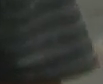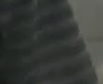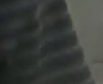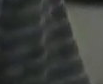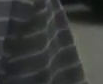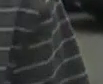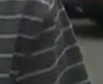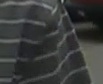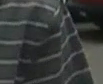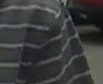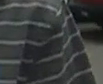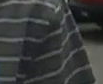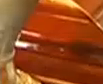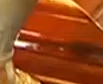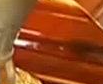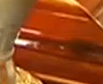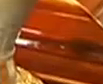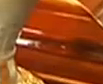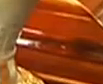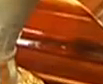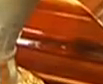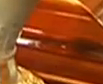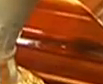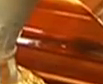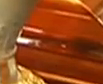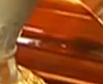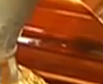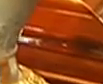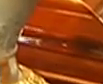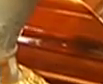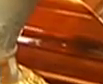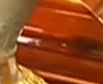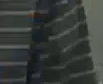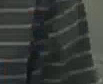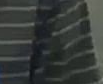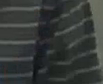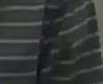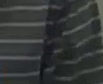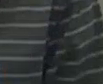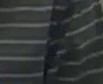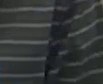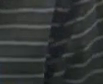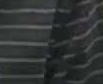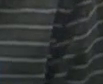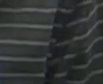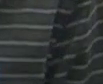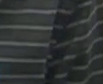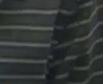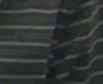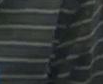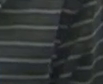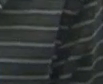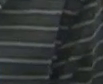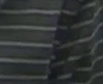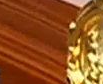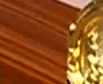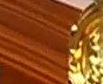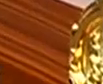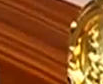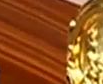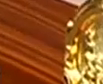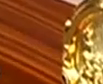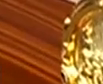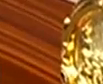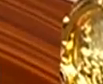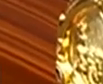familiar de una mujer fallecida en el hospital guayaquil pide ayuda para poder darle cristiana sepultura señala que por